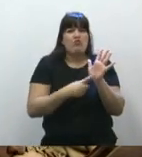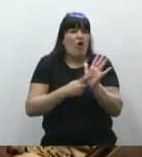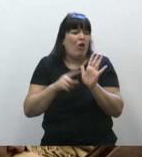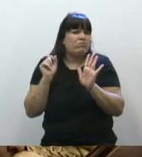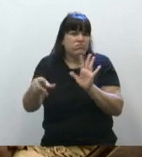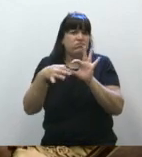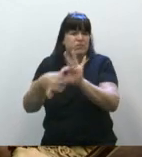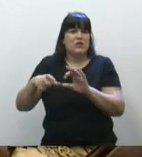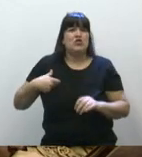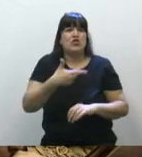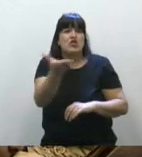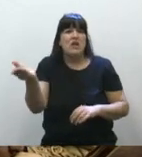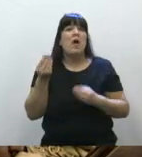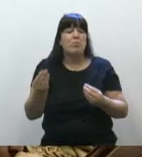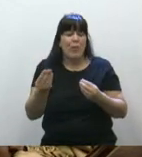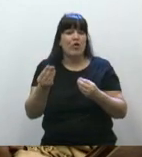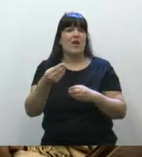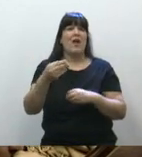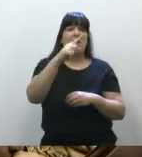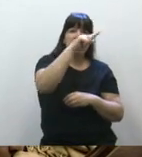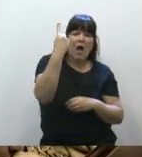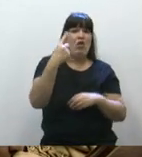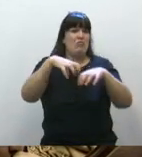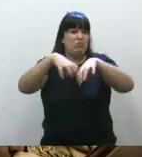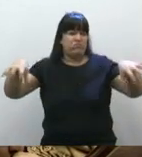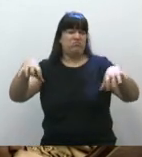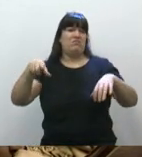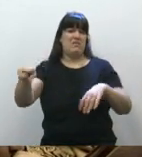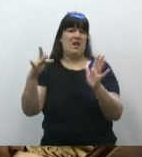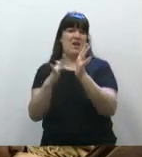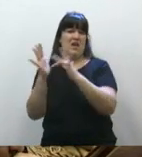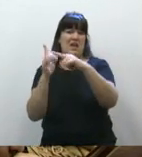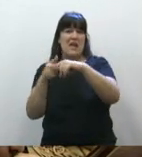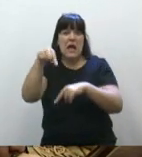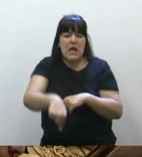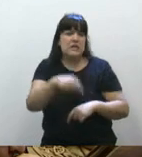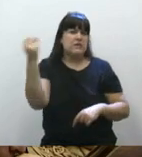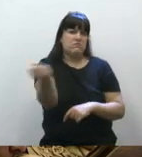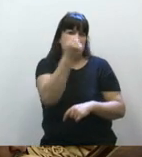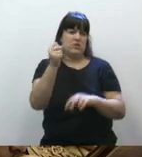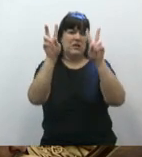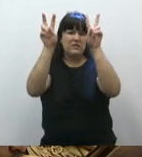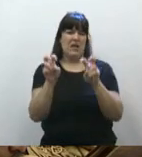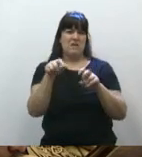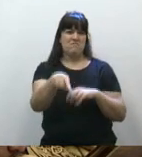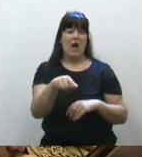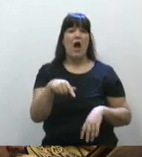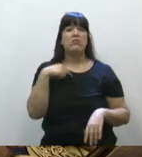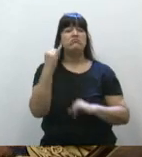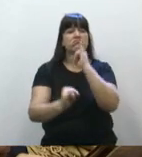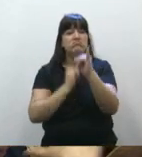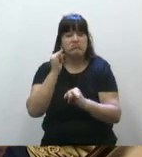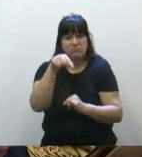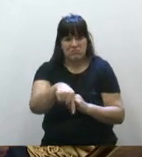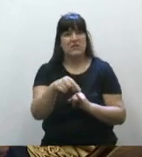del estado laico este es el verdadero corazón del debate abordar esta